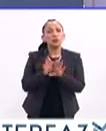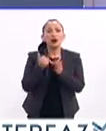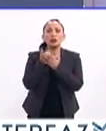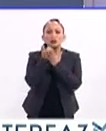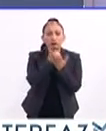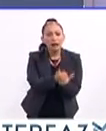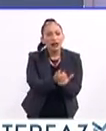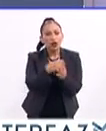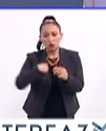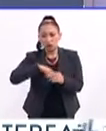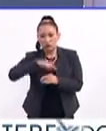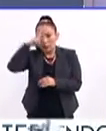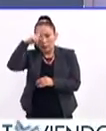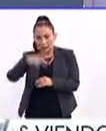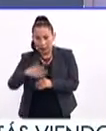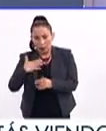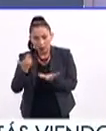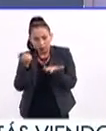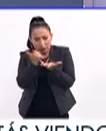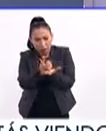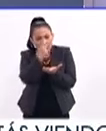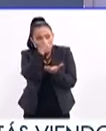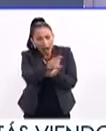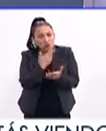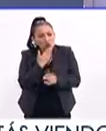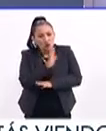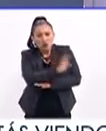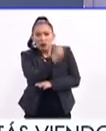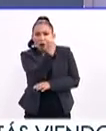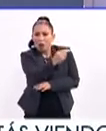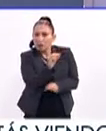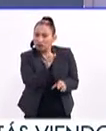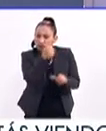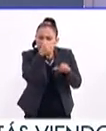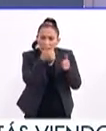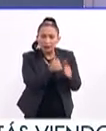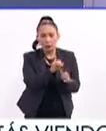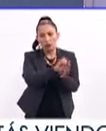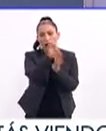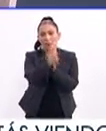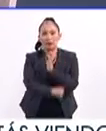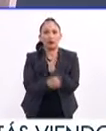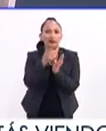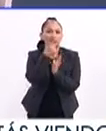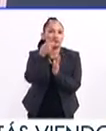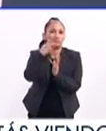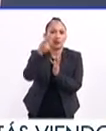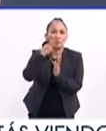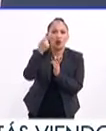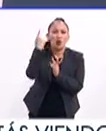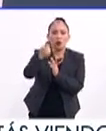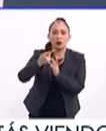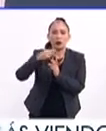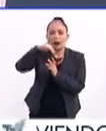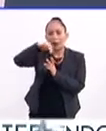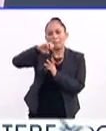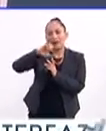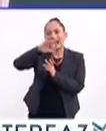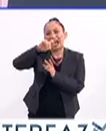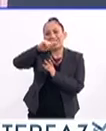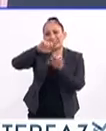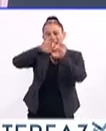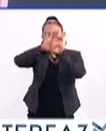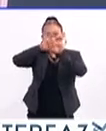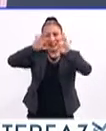contribuir nosotros como mexicanos a preservar, ¿no? Me refiero, por ejemplo, cuando nos referimos a un mecate,